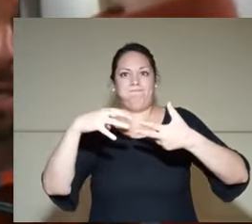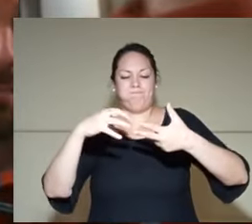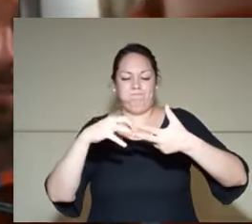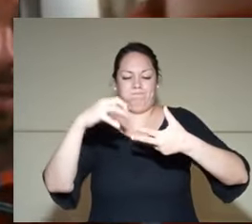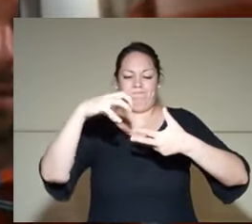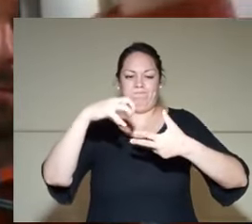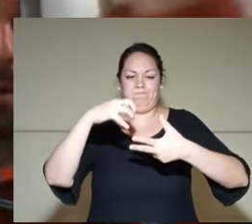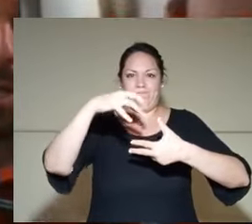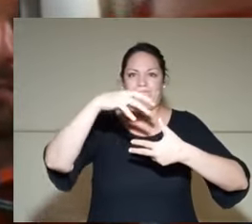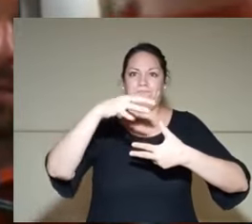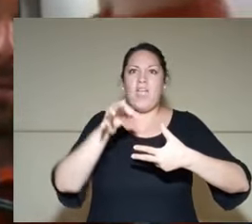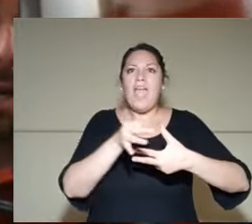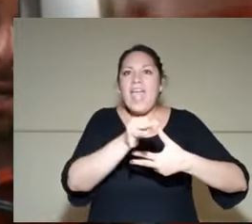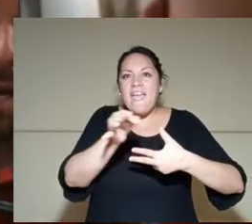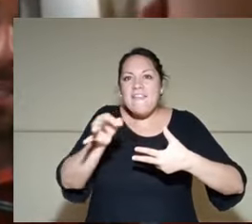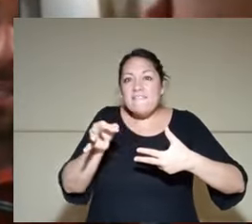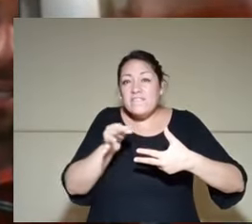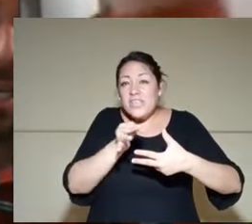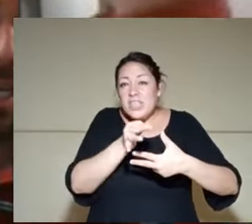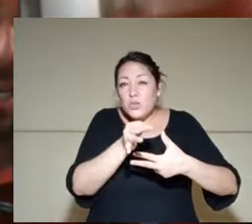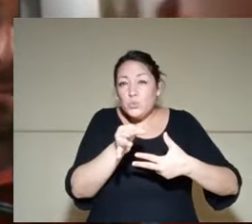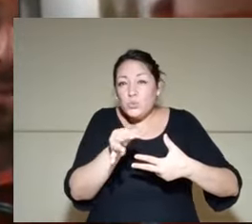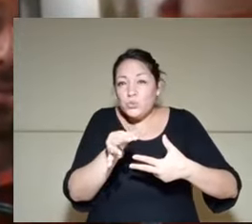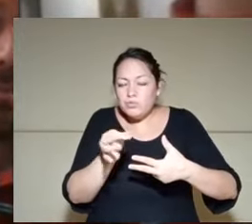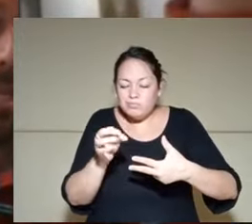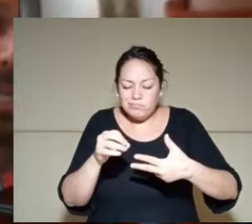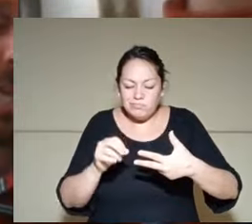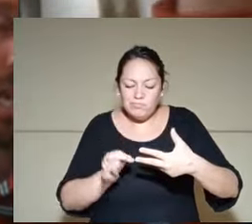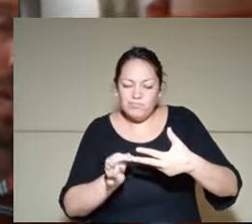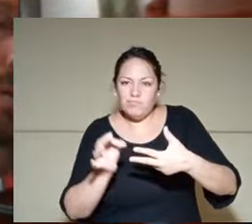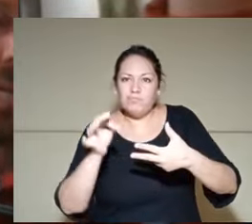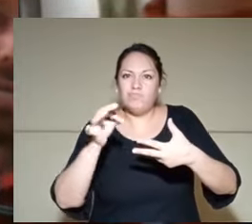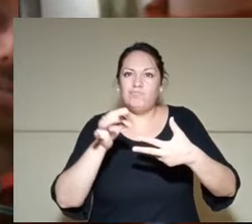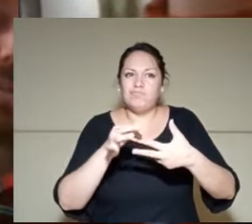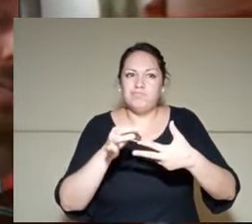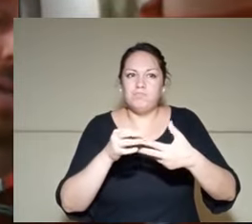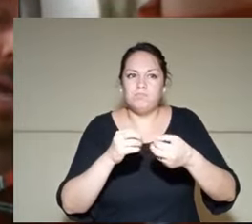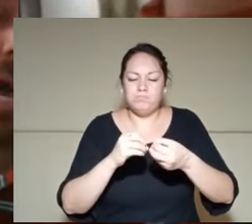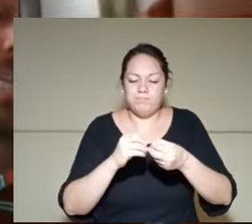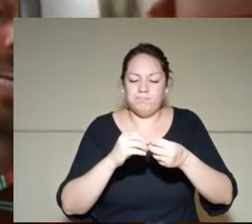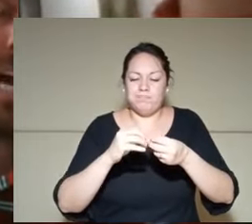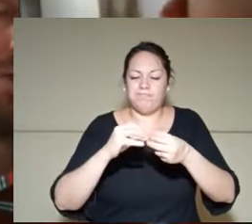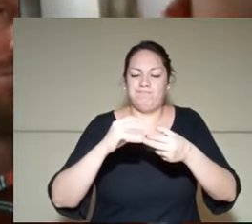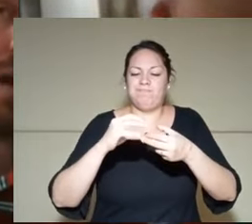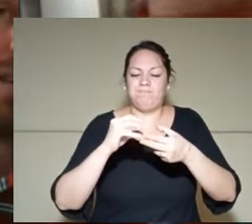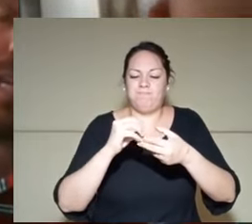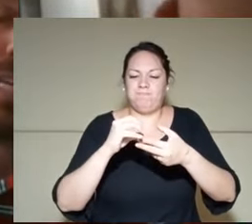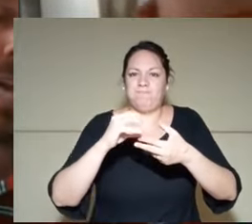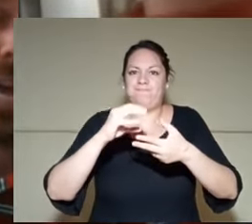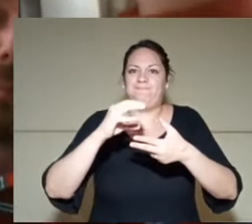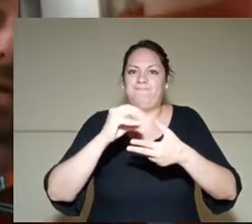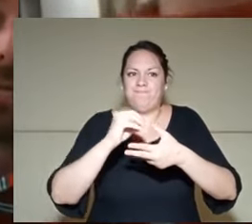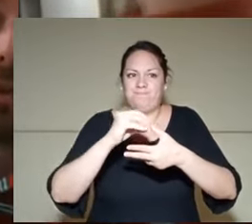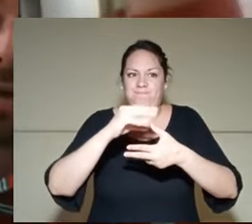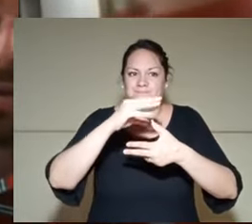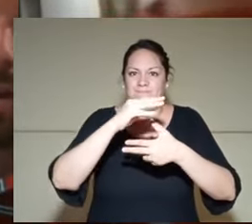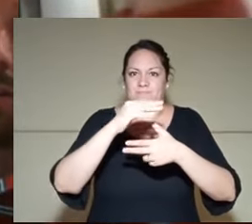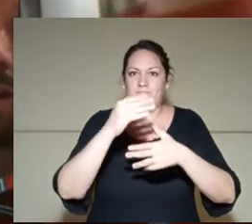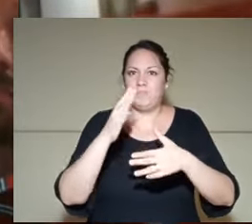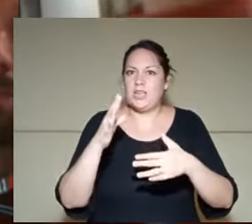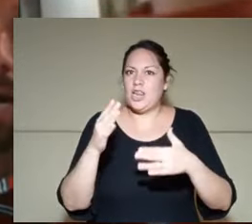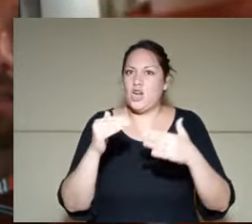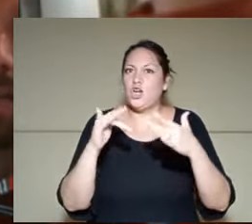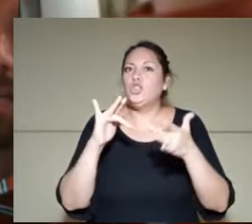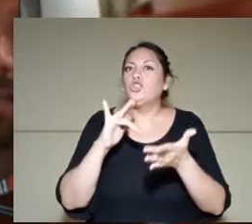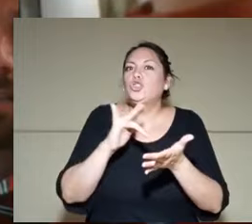¿Por qué? Porque el virus o la bacteria, generalmente son bacterias la de la meningitis, ha llegado a invadir esas capas y todavía